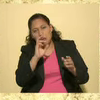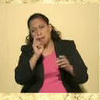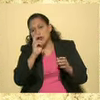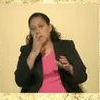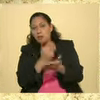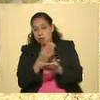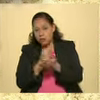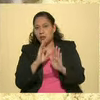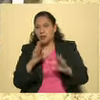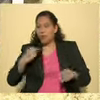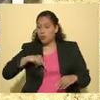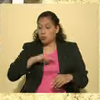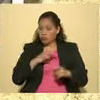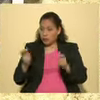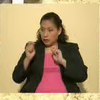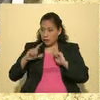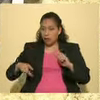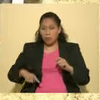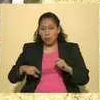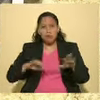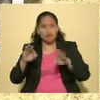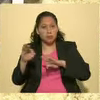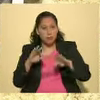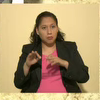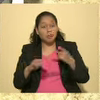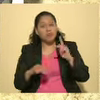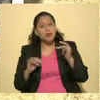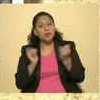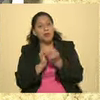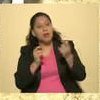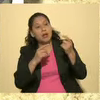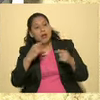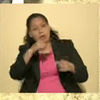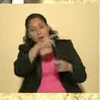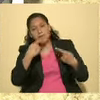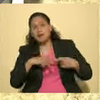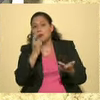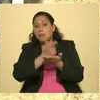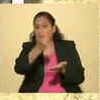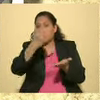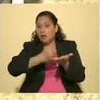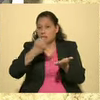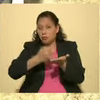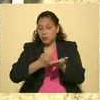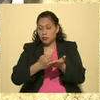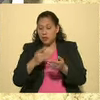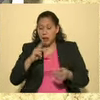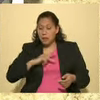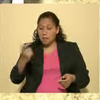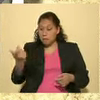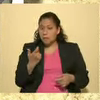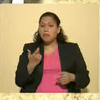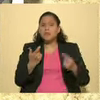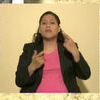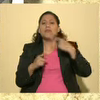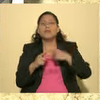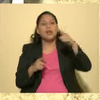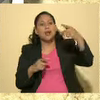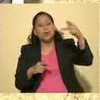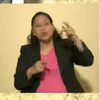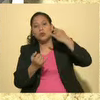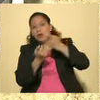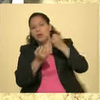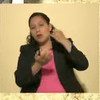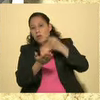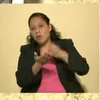decir, pero al mismo tiempo somos empleados de todos aquellos que pagan impuestos. Es decir, los sueldos nuestros se pagan